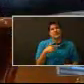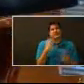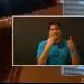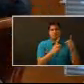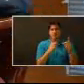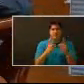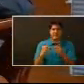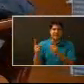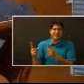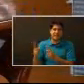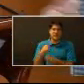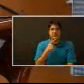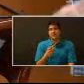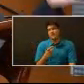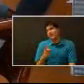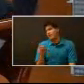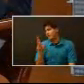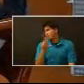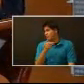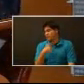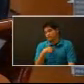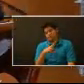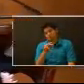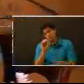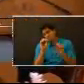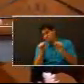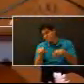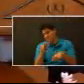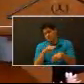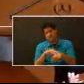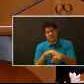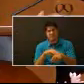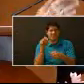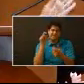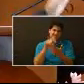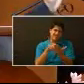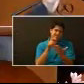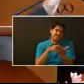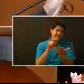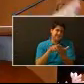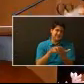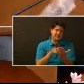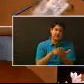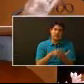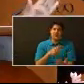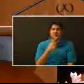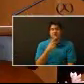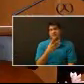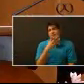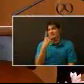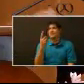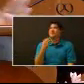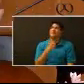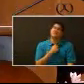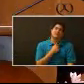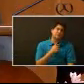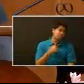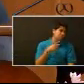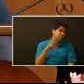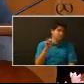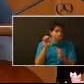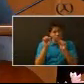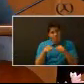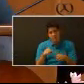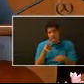digamos, ay, no, ya no doy, y que es endeudados, es decir, Dios mío, hoy no salgo de esta deuda, no salgo,